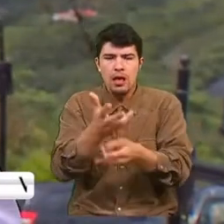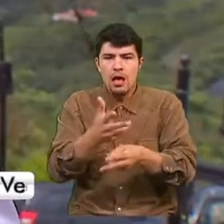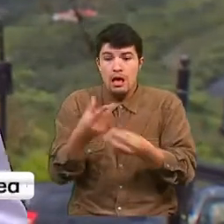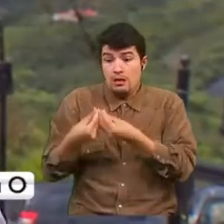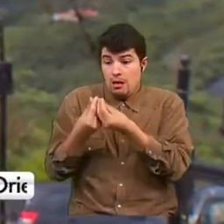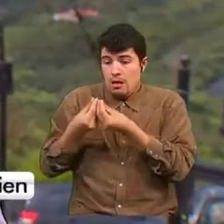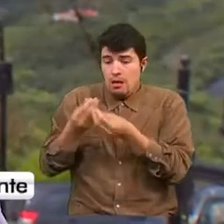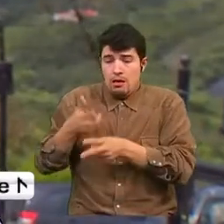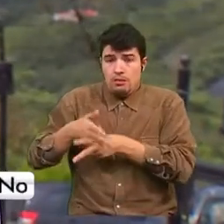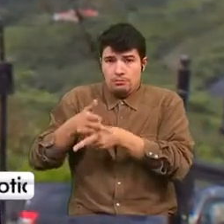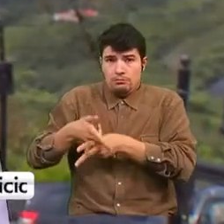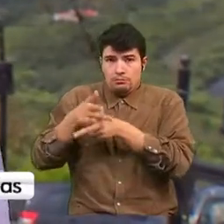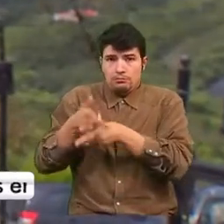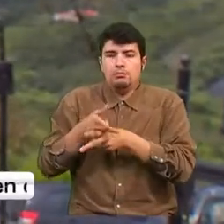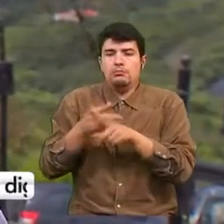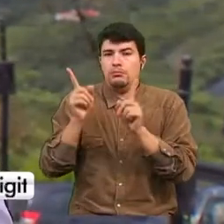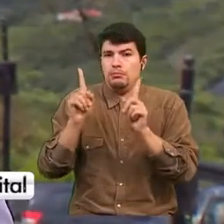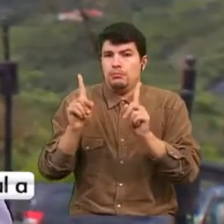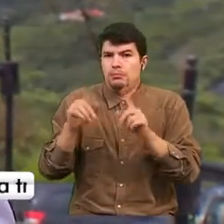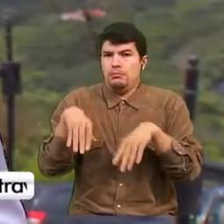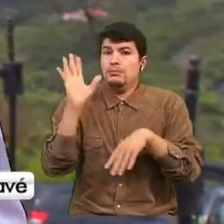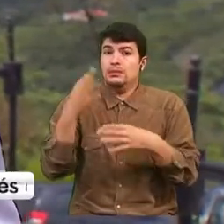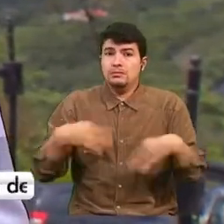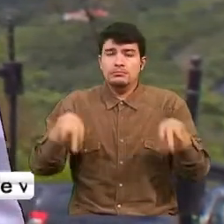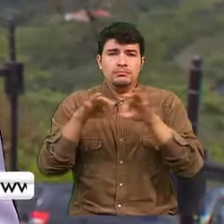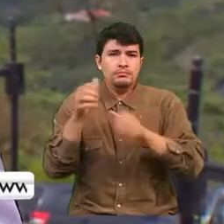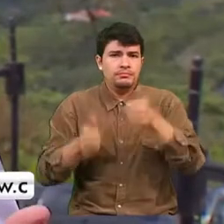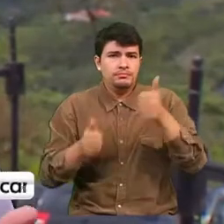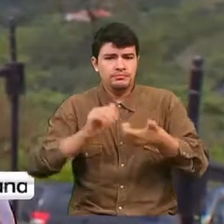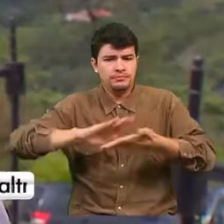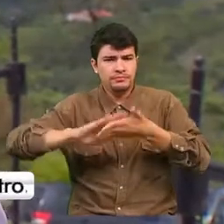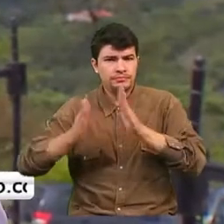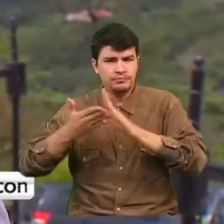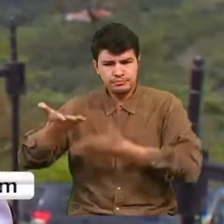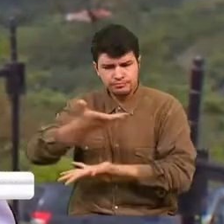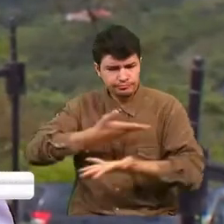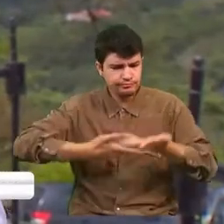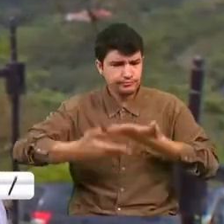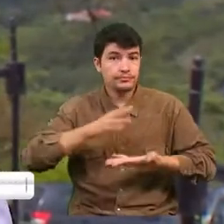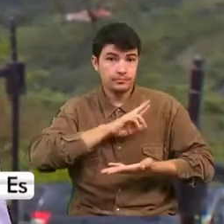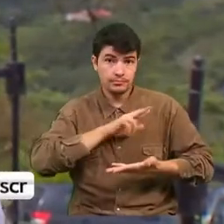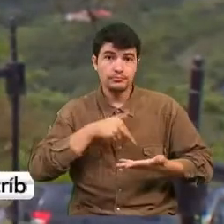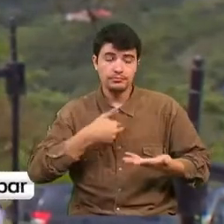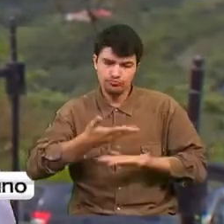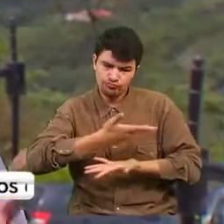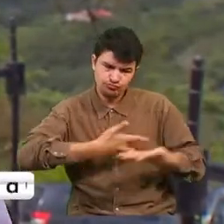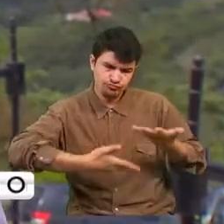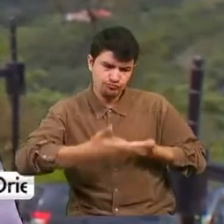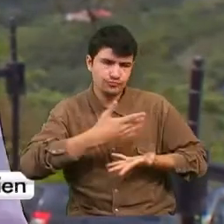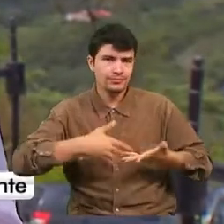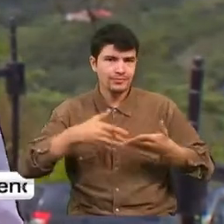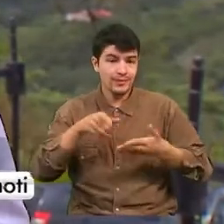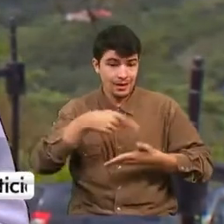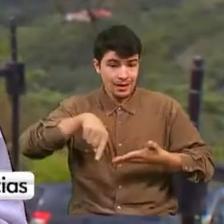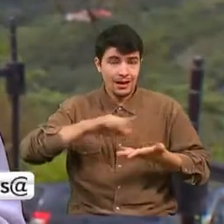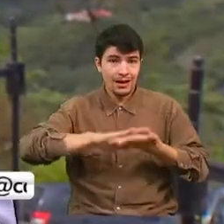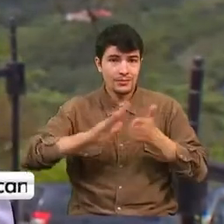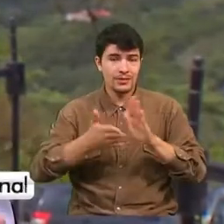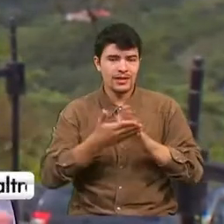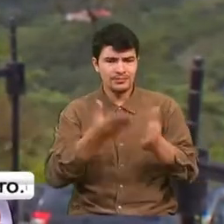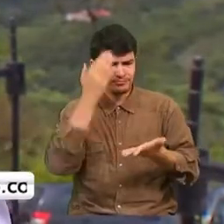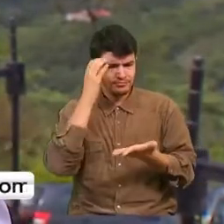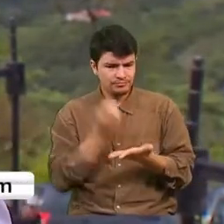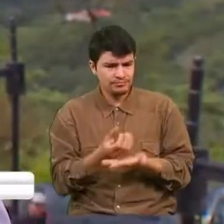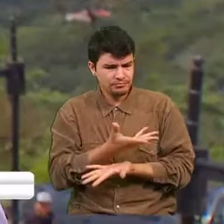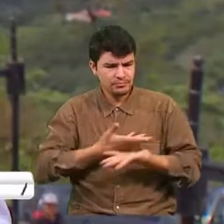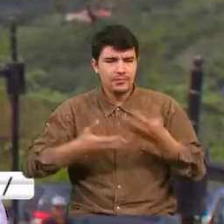más importante, escuchar a la comunidad. Nosotros compartimos con la comunidad y esto es lo que venimos haciendo y visibilizar lo que es la provincia comunera